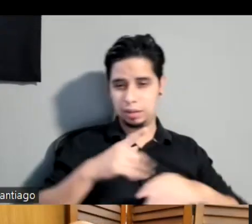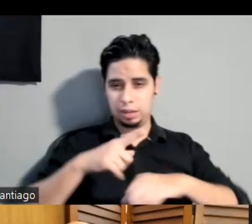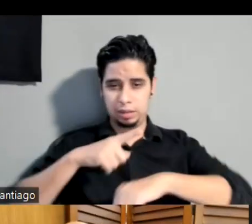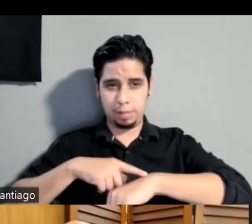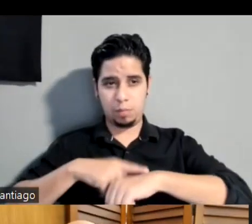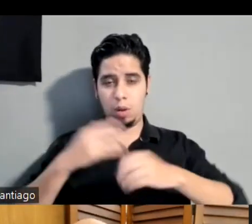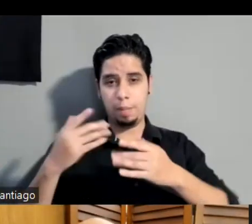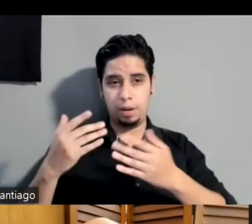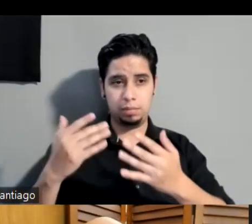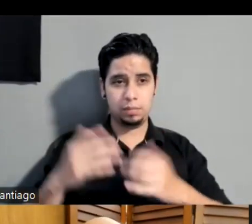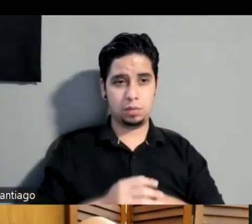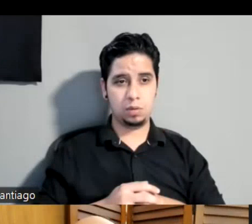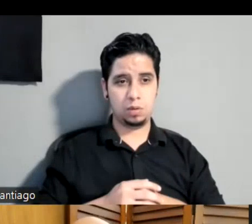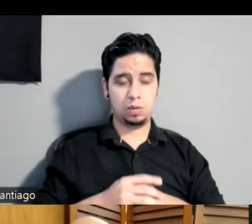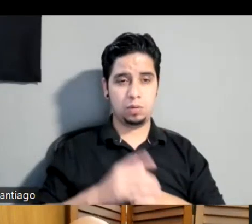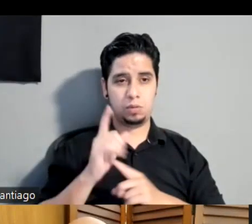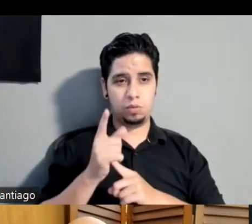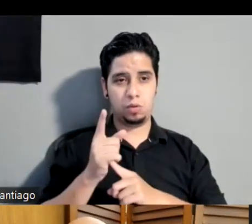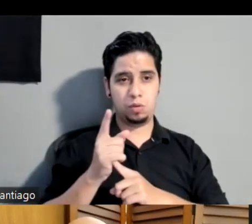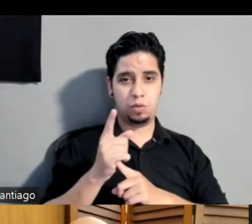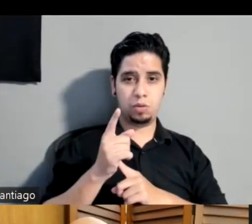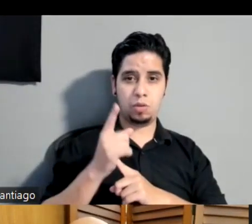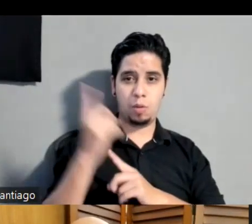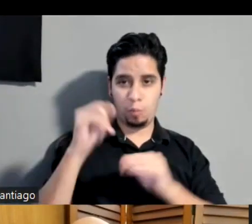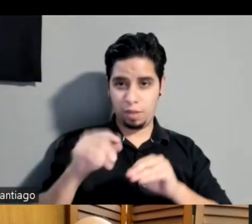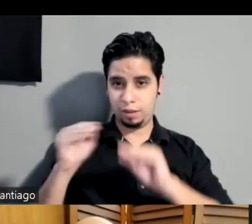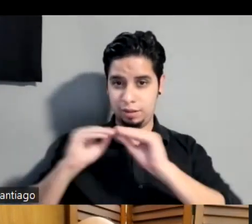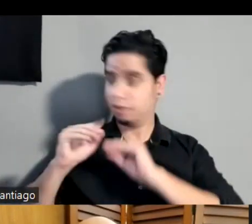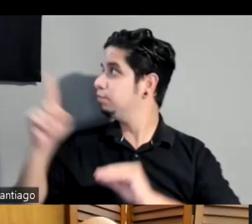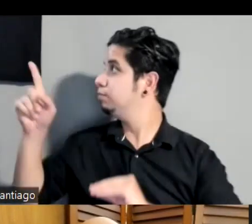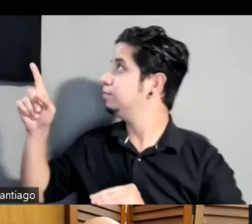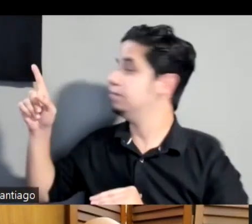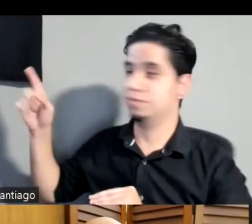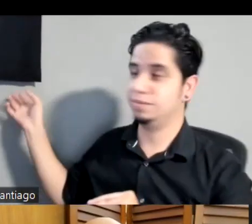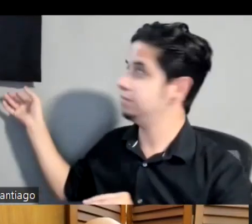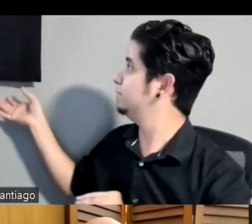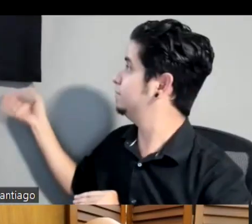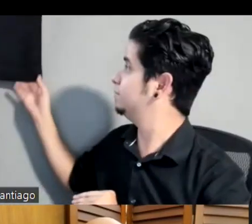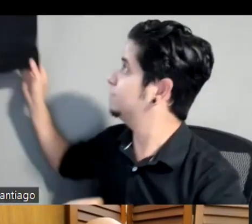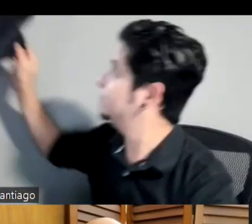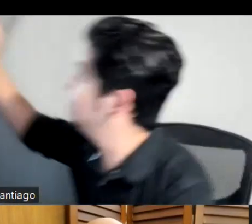Mira, dame un momentito para que W pueda arreglarse ahí, porque tiene como una esquina.